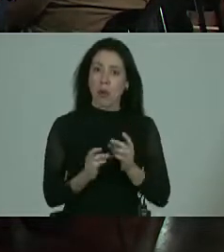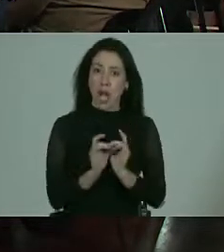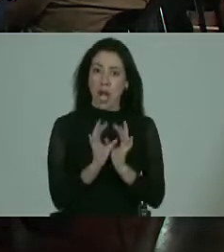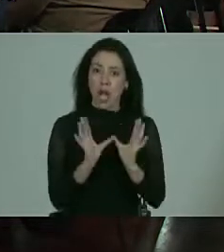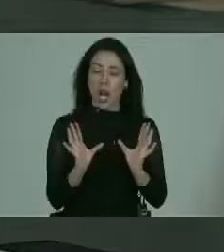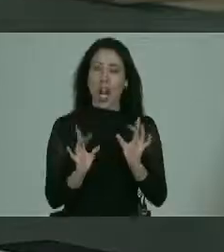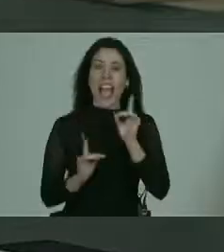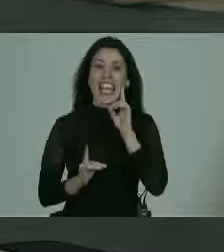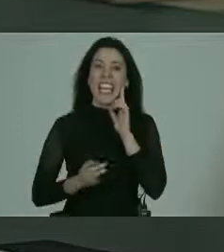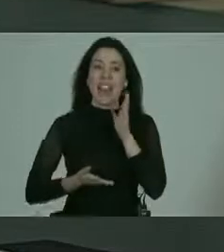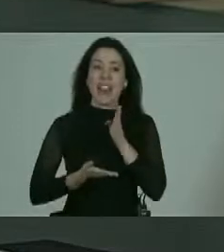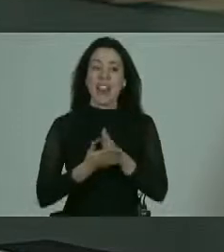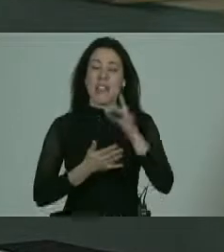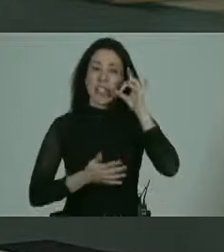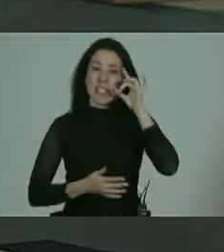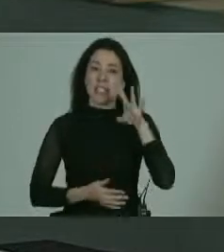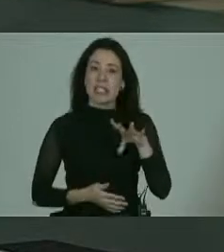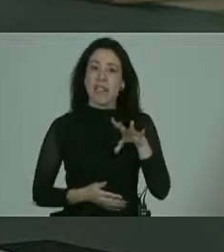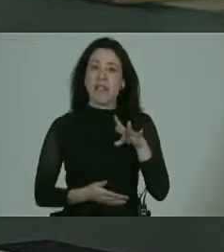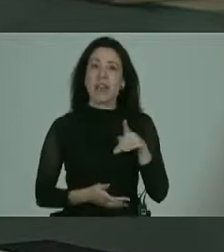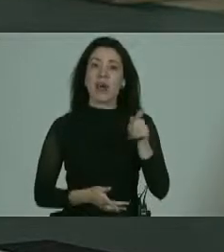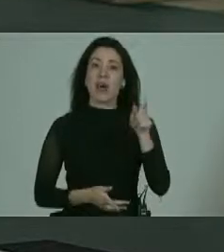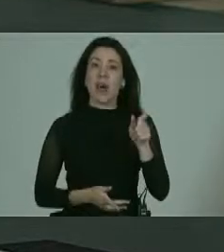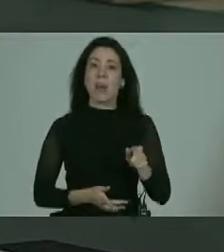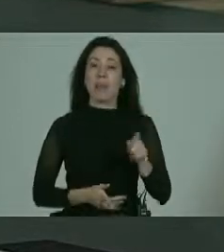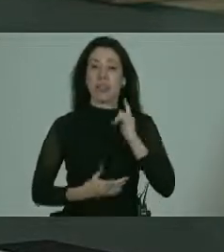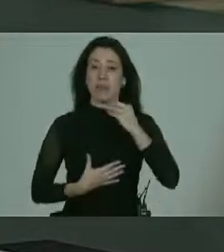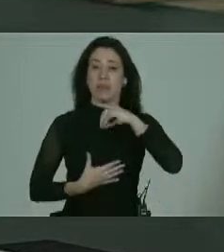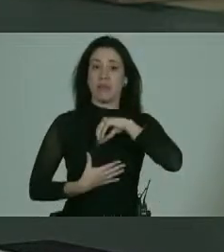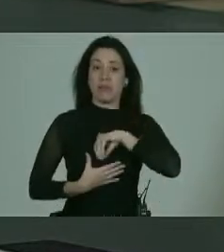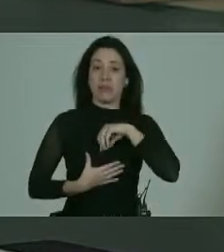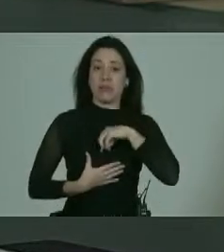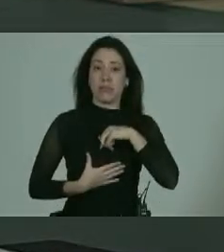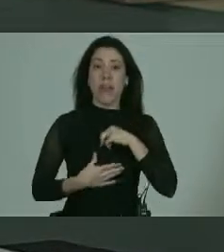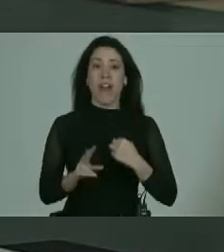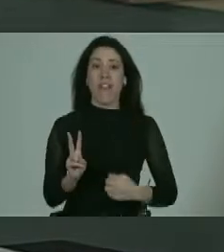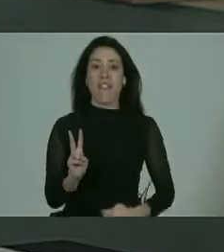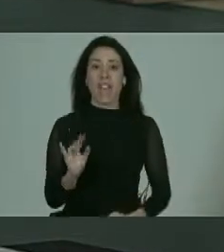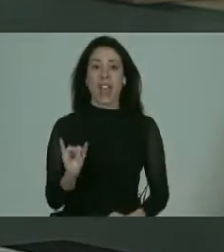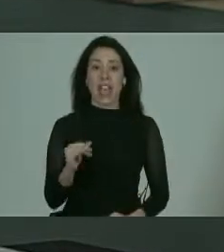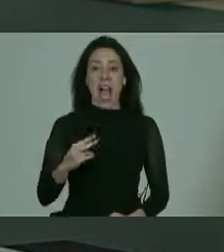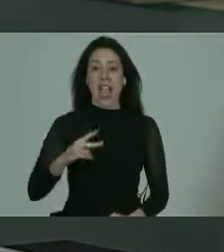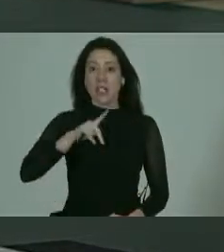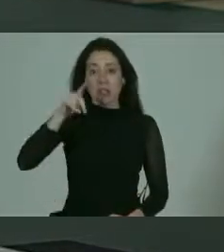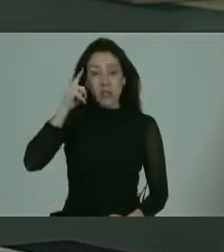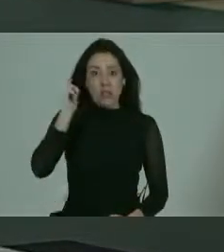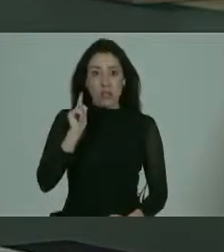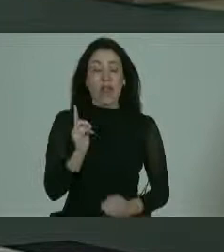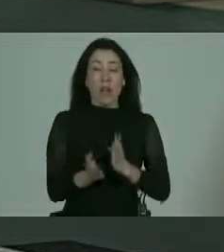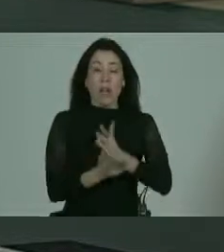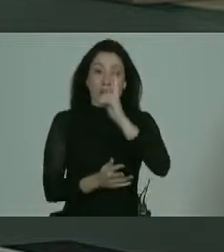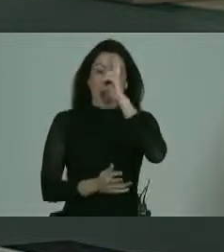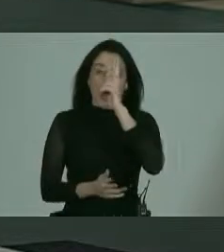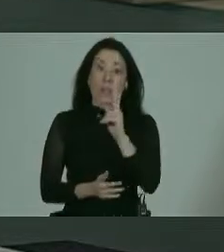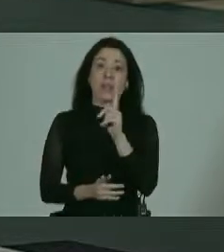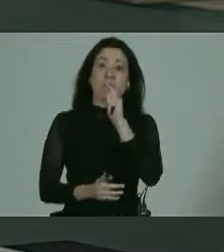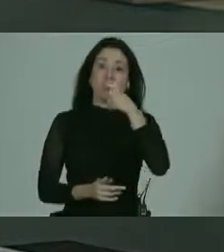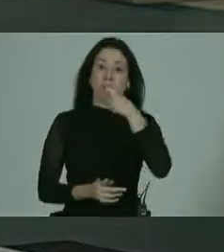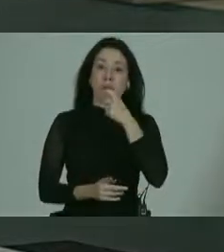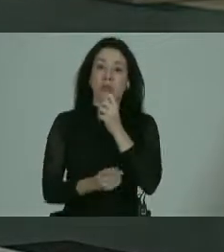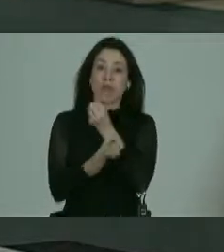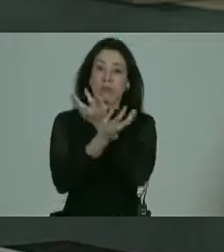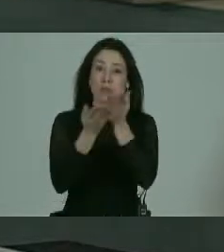la quien tiene que saber que alguien tiene exportador de anticuerpos vih nadie si se respeta la confidencialidad